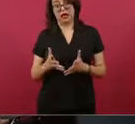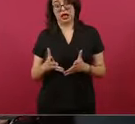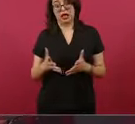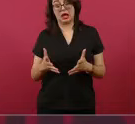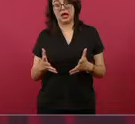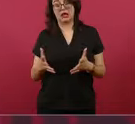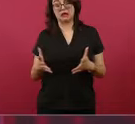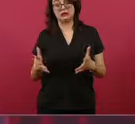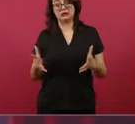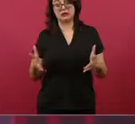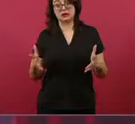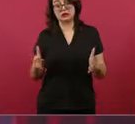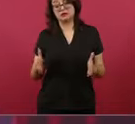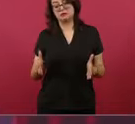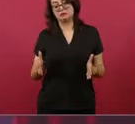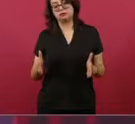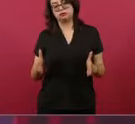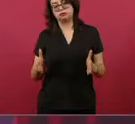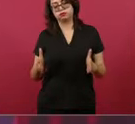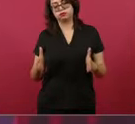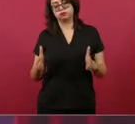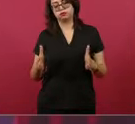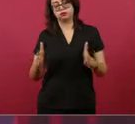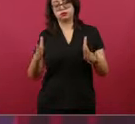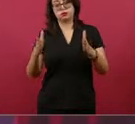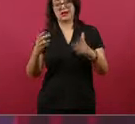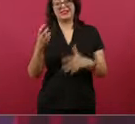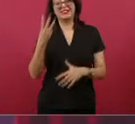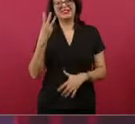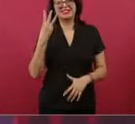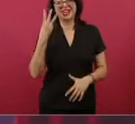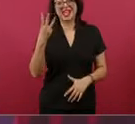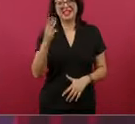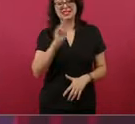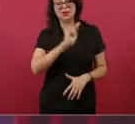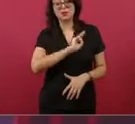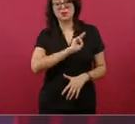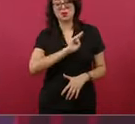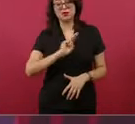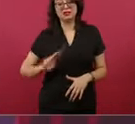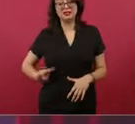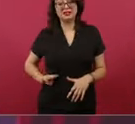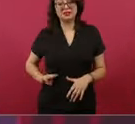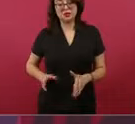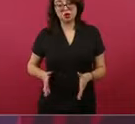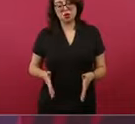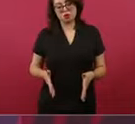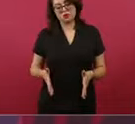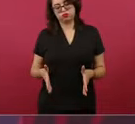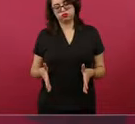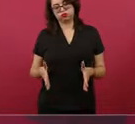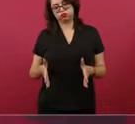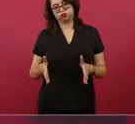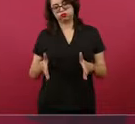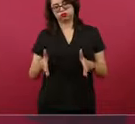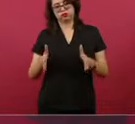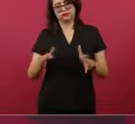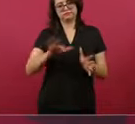que comprende más de 3 municipios. Eso la Corte.